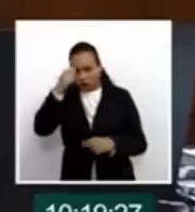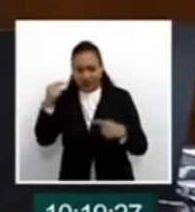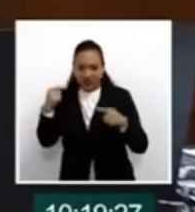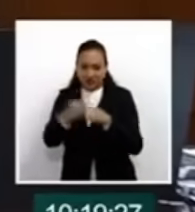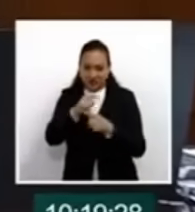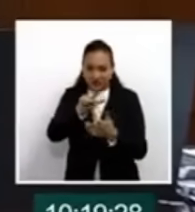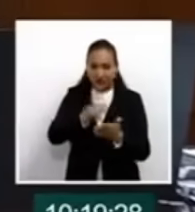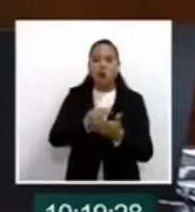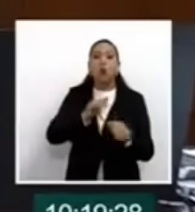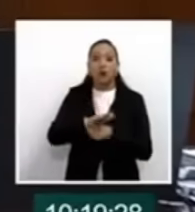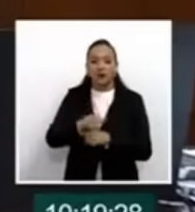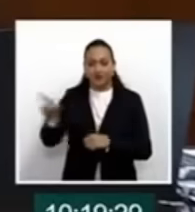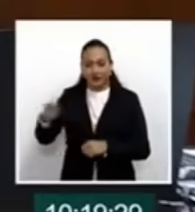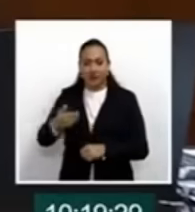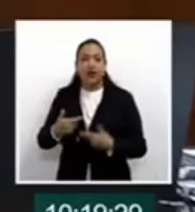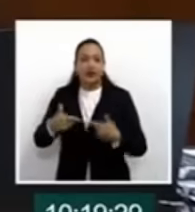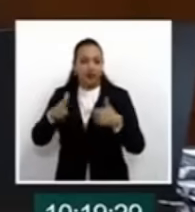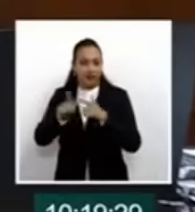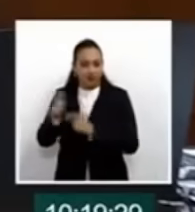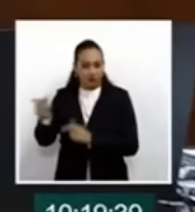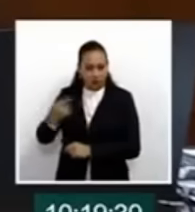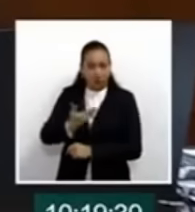eso, tienen que